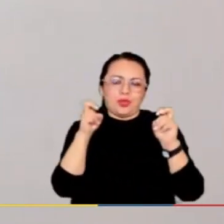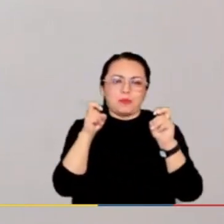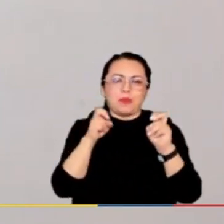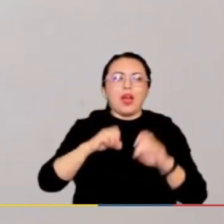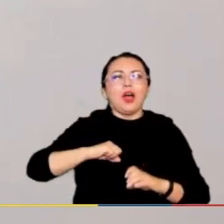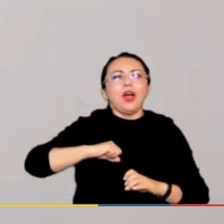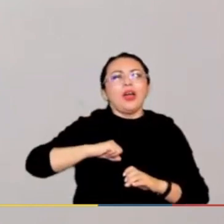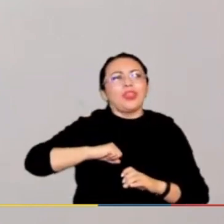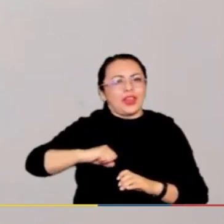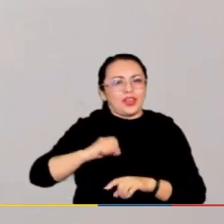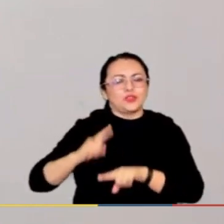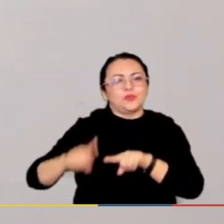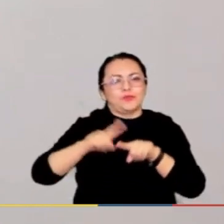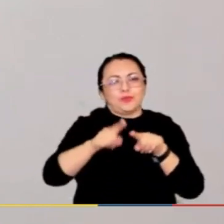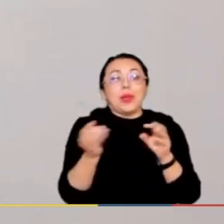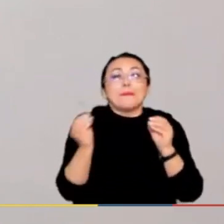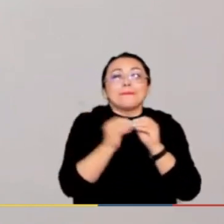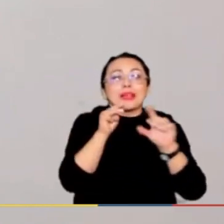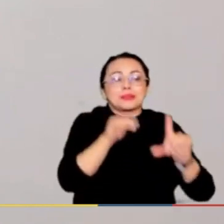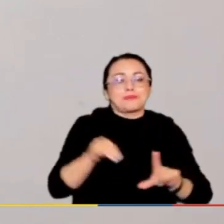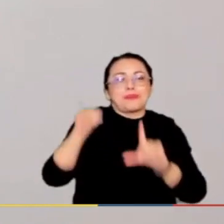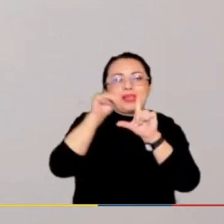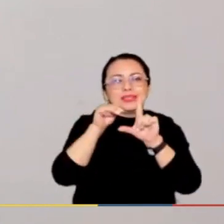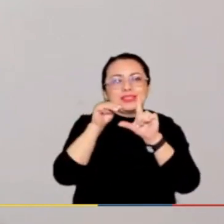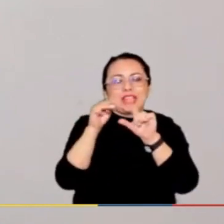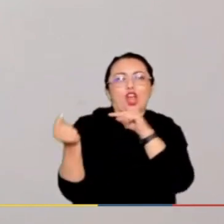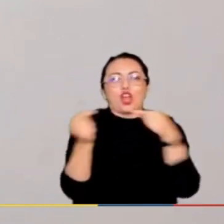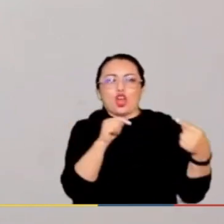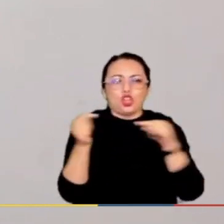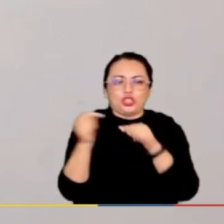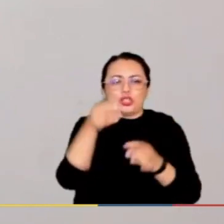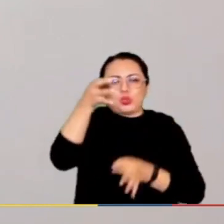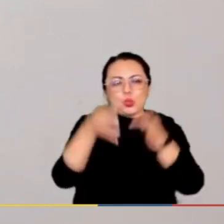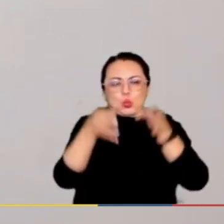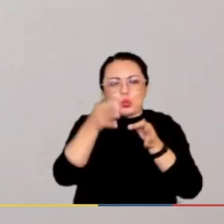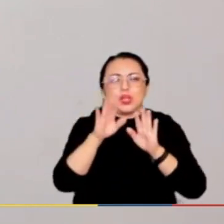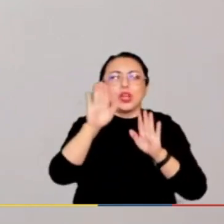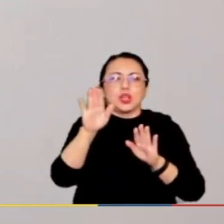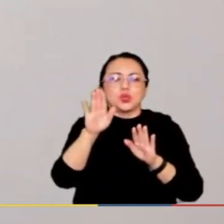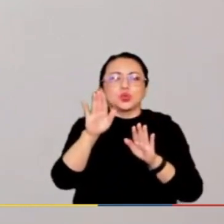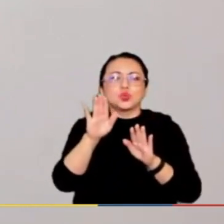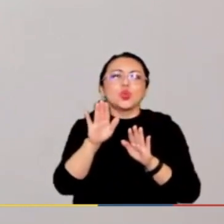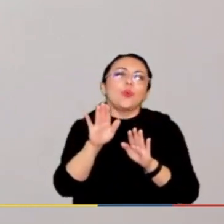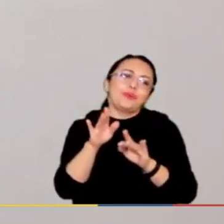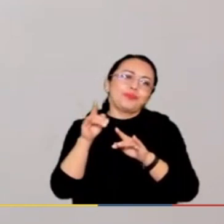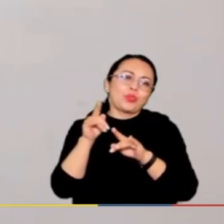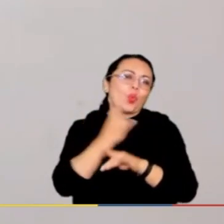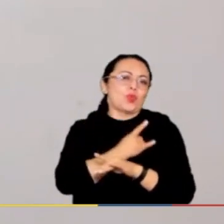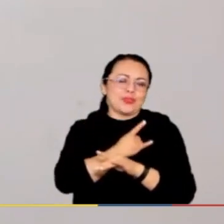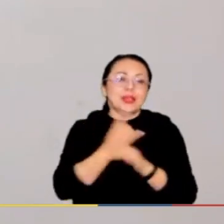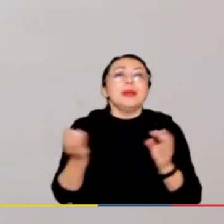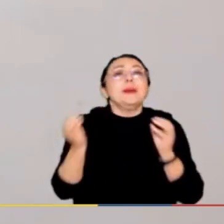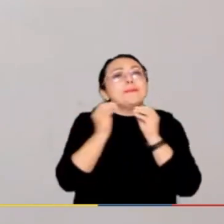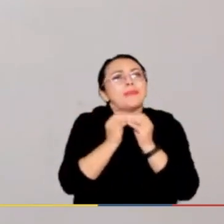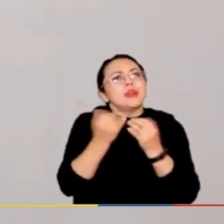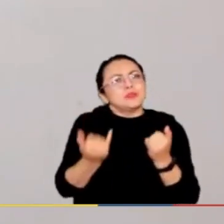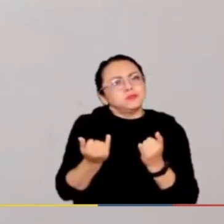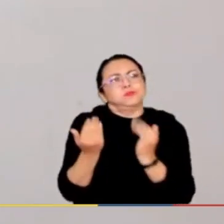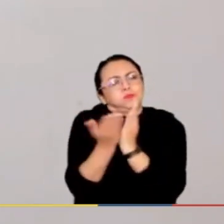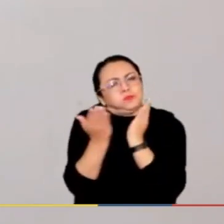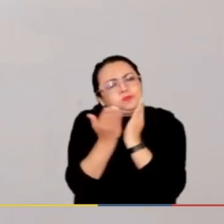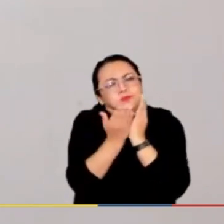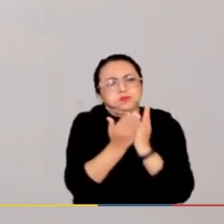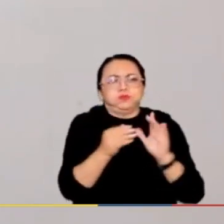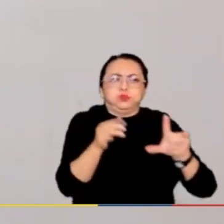Procesal Civil y con maestría en Argumentación Jurídica de la Universidad de León en España y cuenta con varios estudios y actualizaciones en